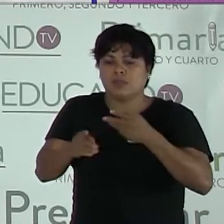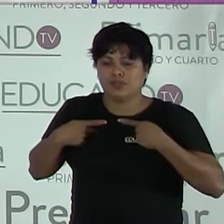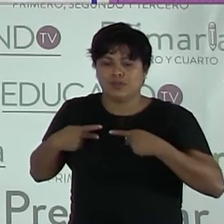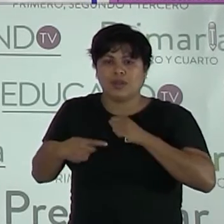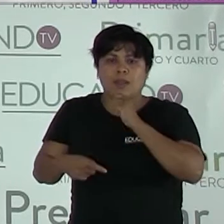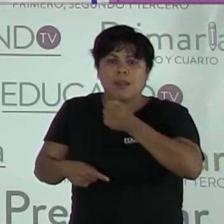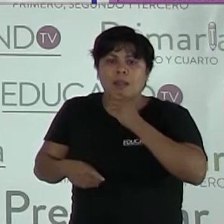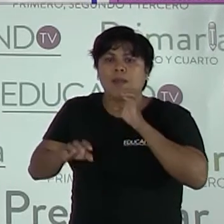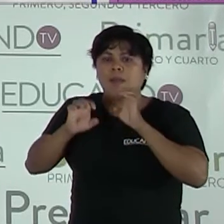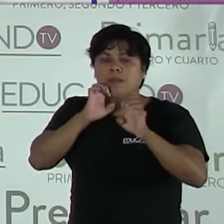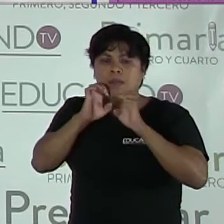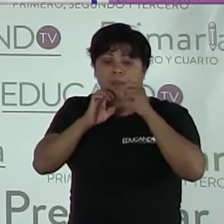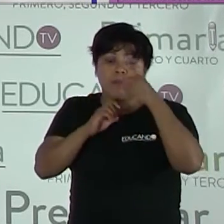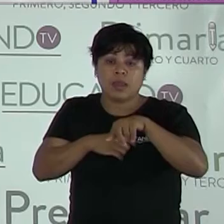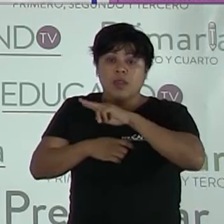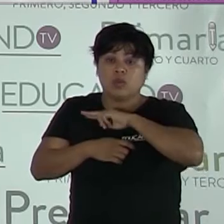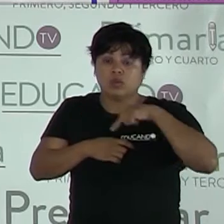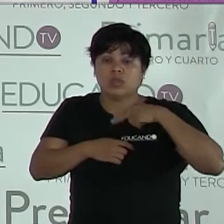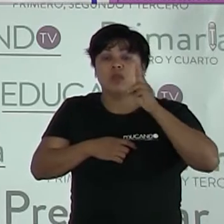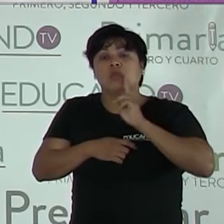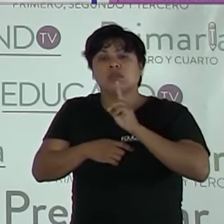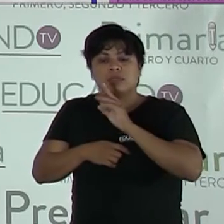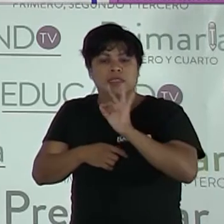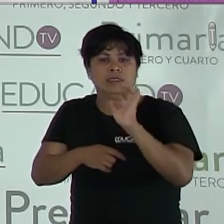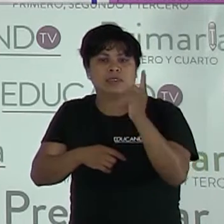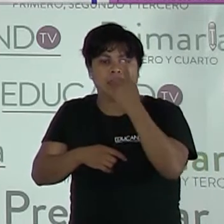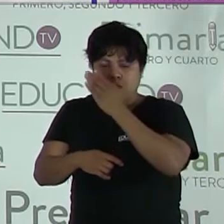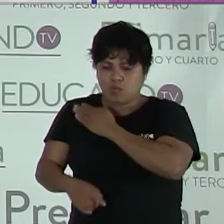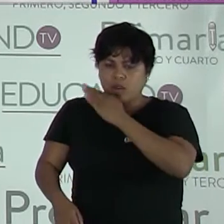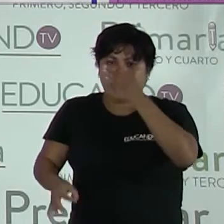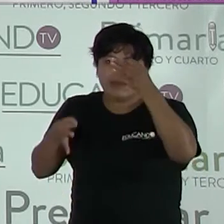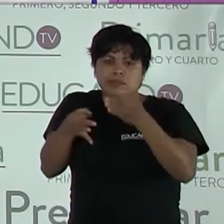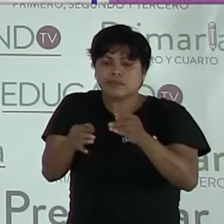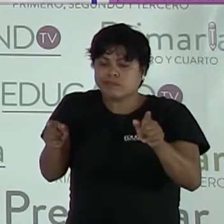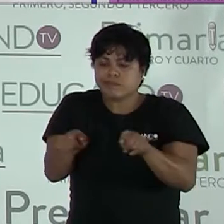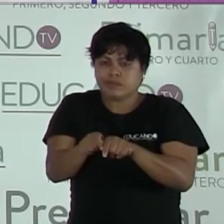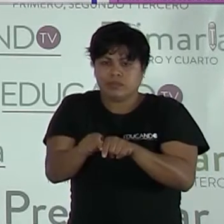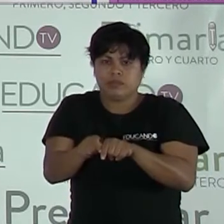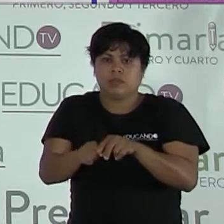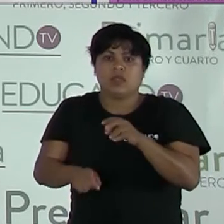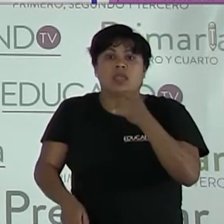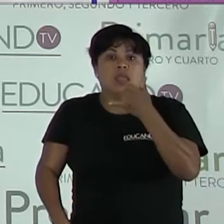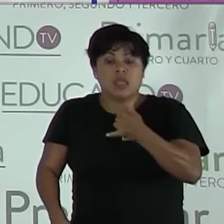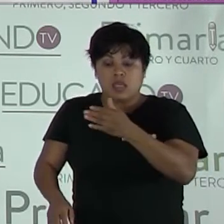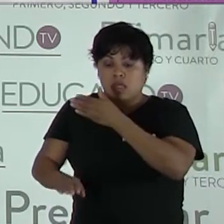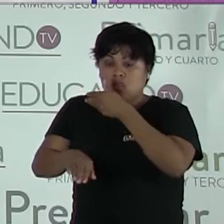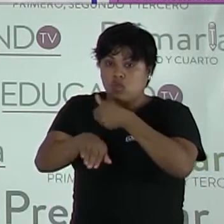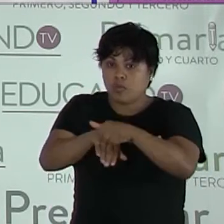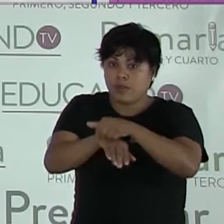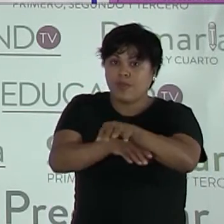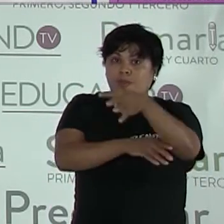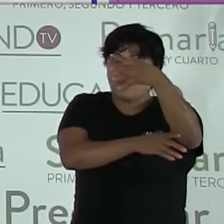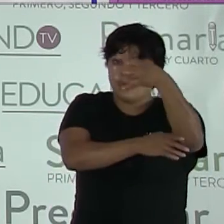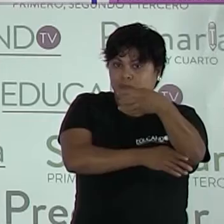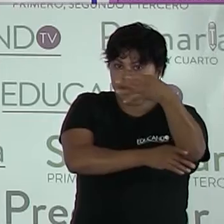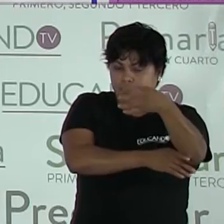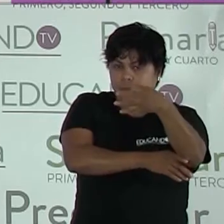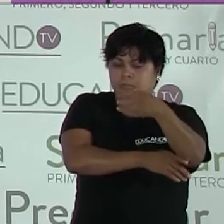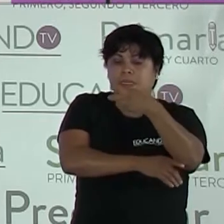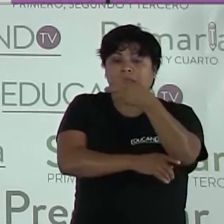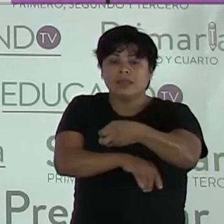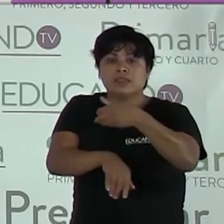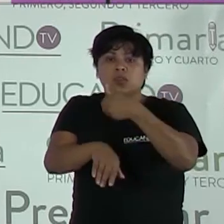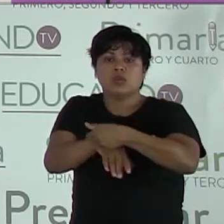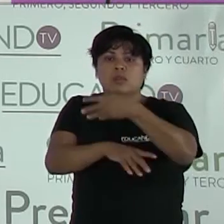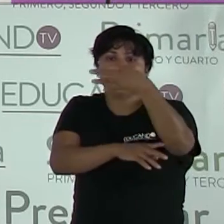el reportero para que la noticia sea eficaz. Muy bien, y vámonos con la número 4.